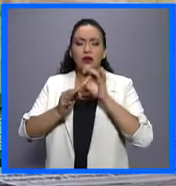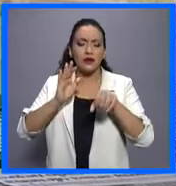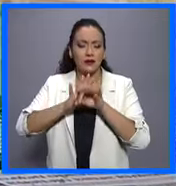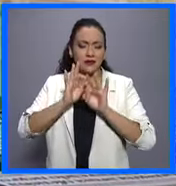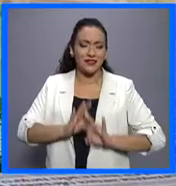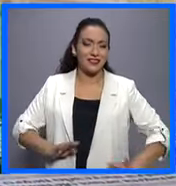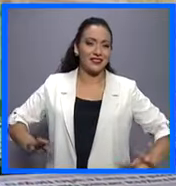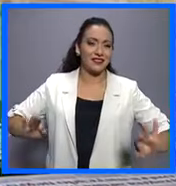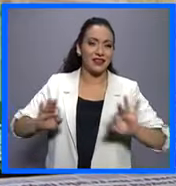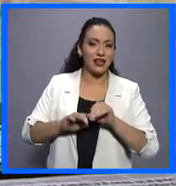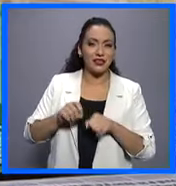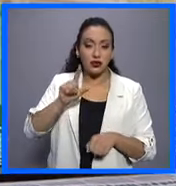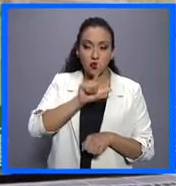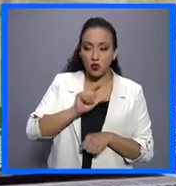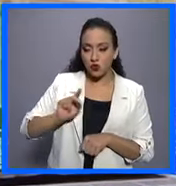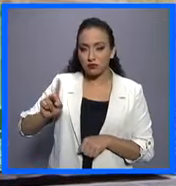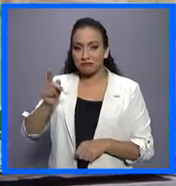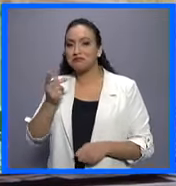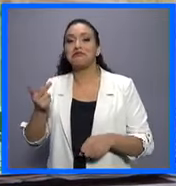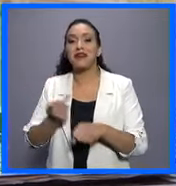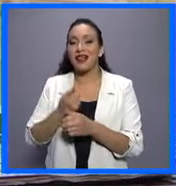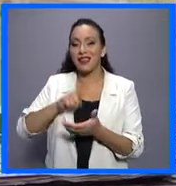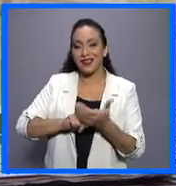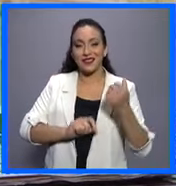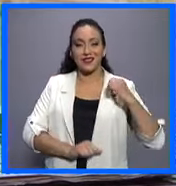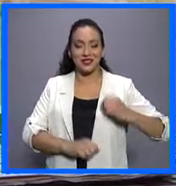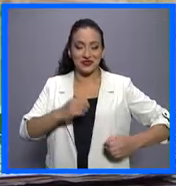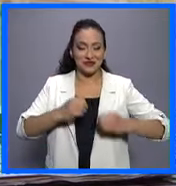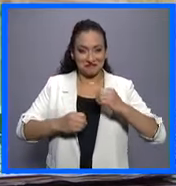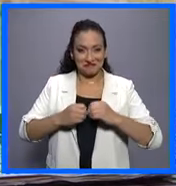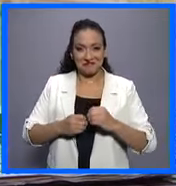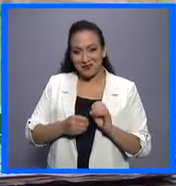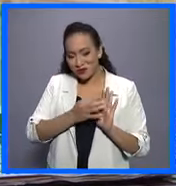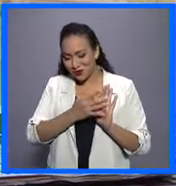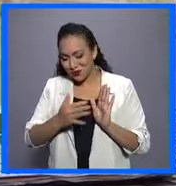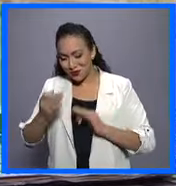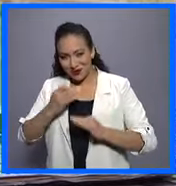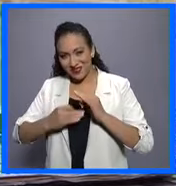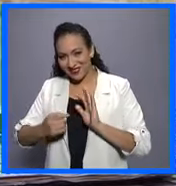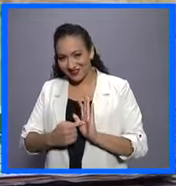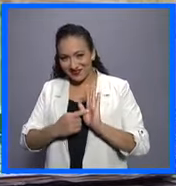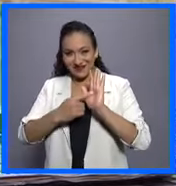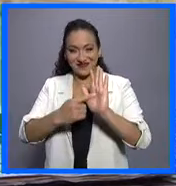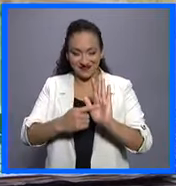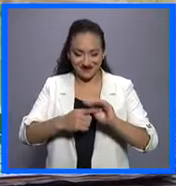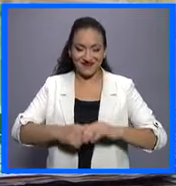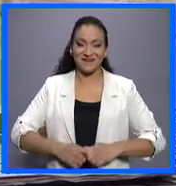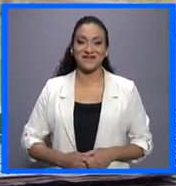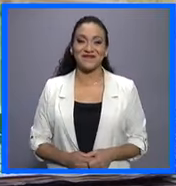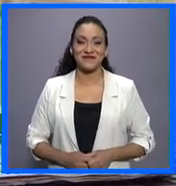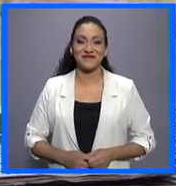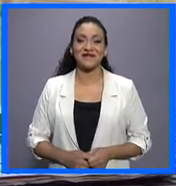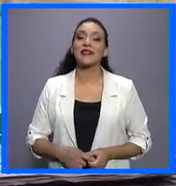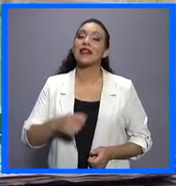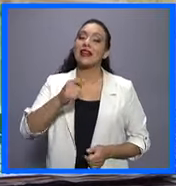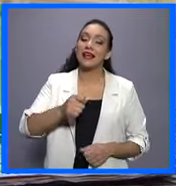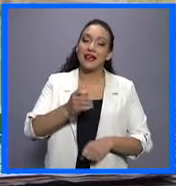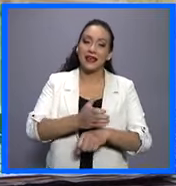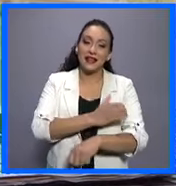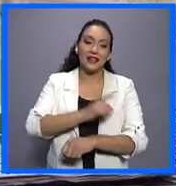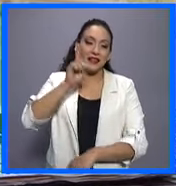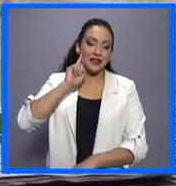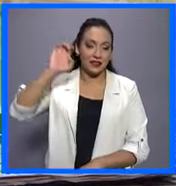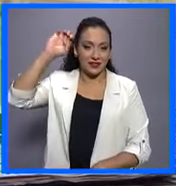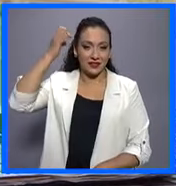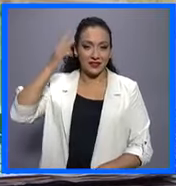un resumen de la información más destacada del Poder Judicial de la Federación que se generó a lo largo de la semana. Saludo a mi